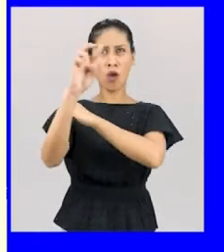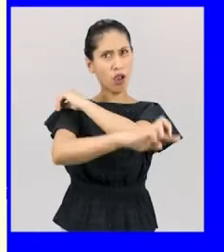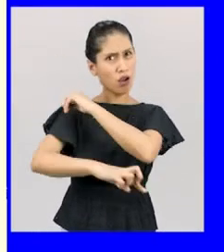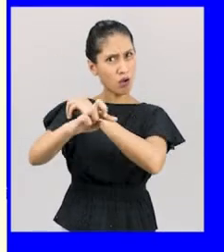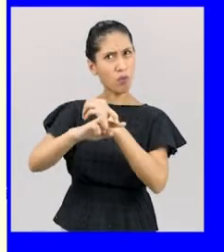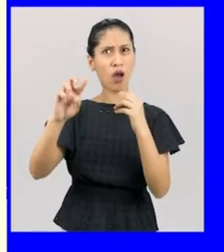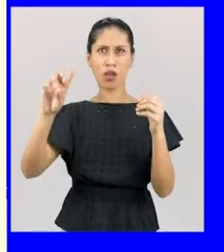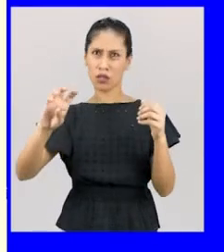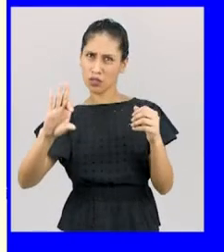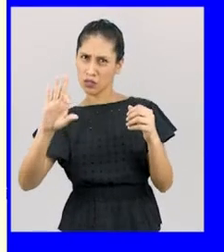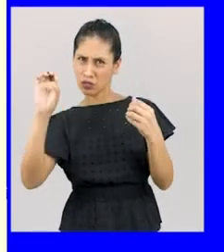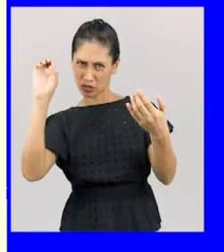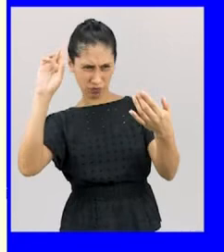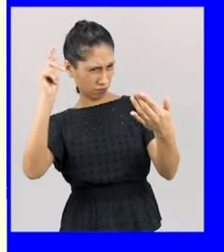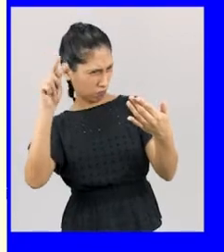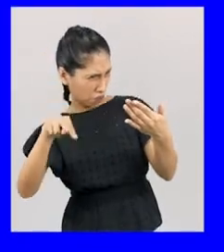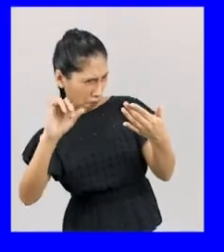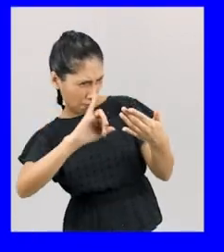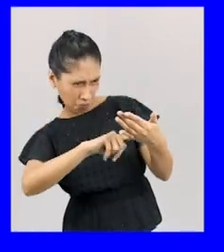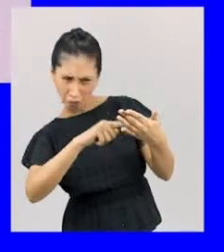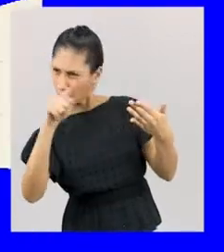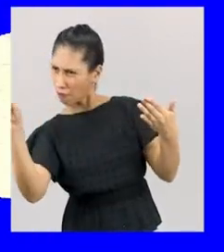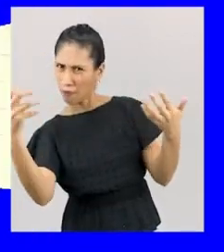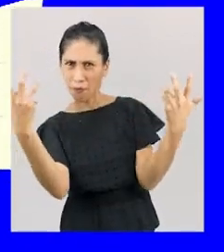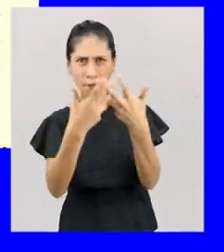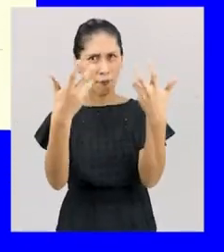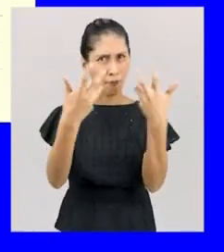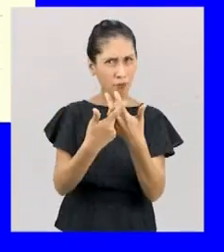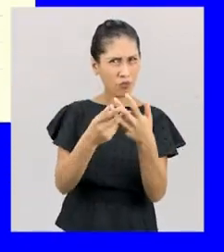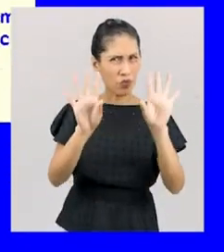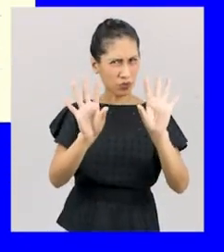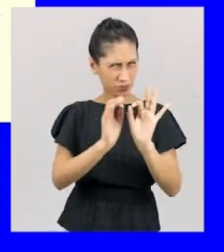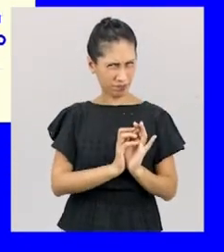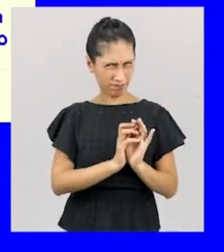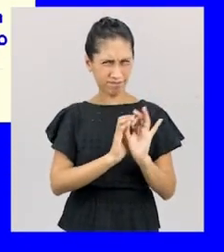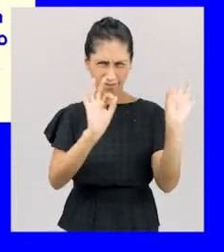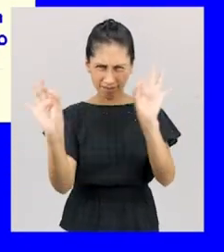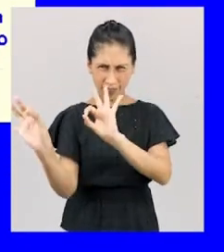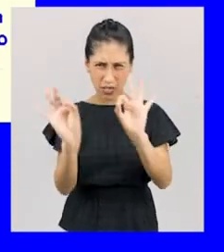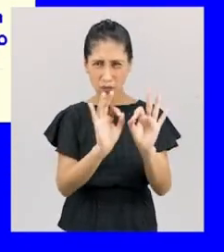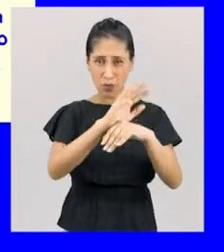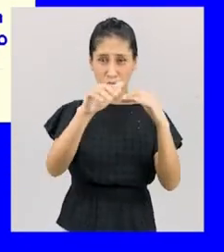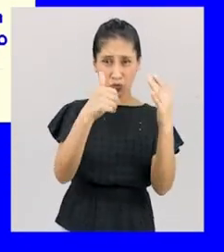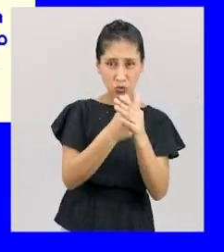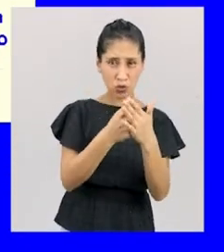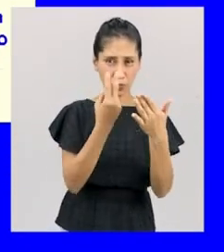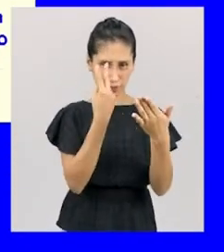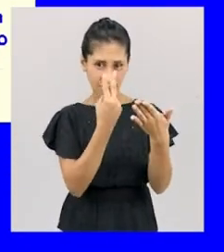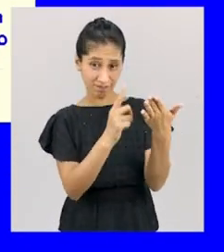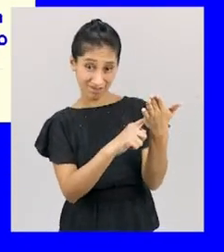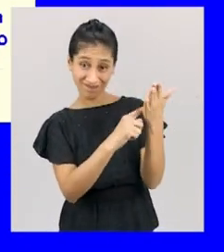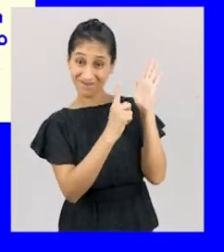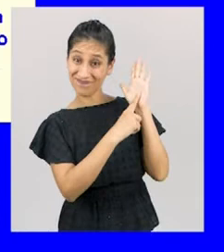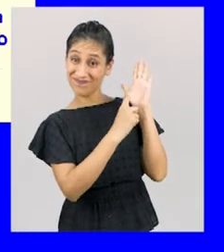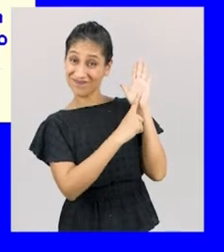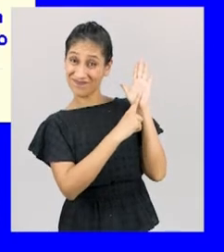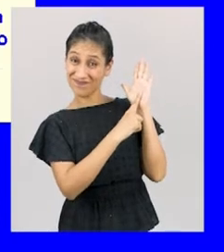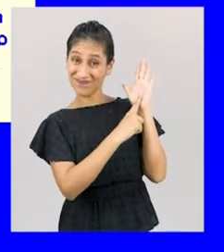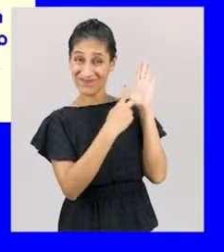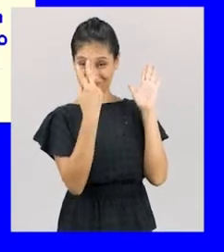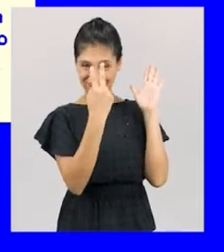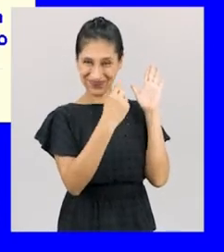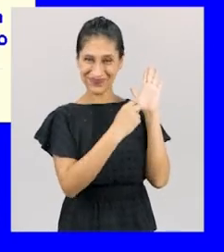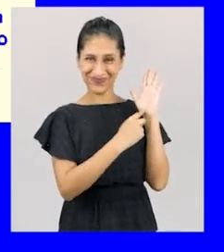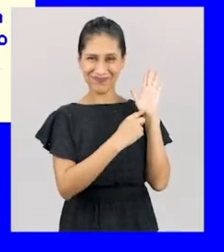autor y los intelectuales de nuestra época. Por eso mismo, el componente de una tribu primitiva que posee el mundo en 10